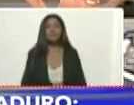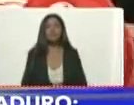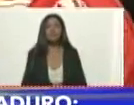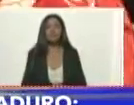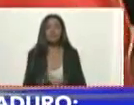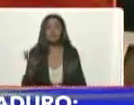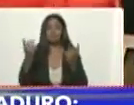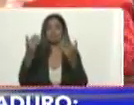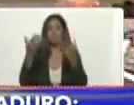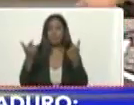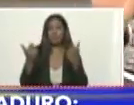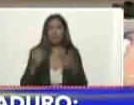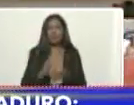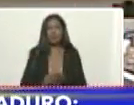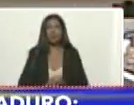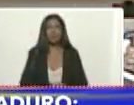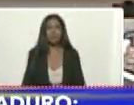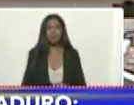Lánzalo para